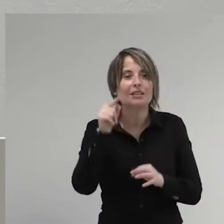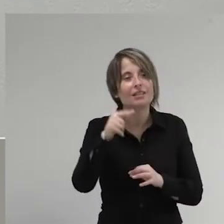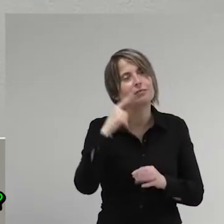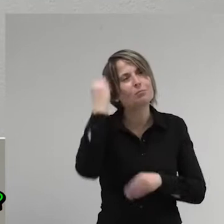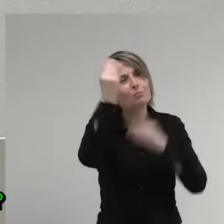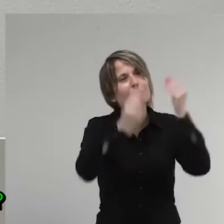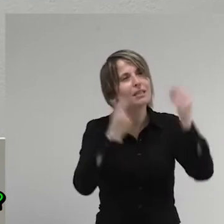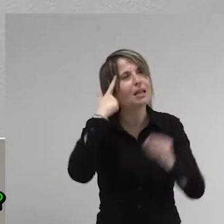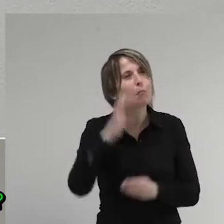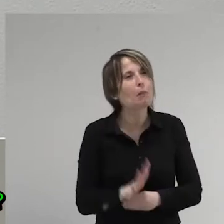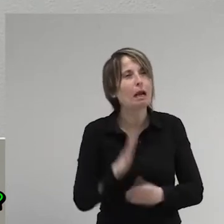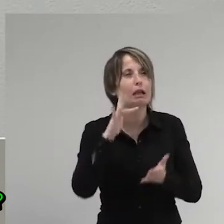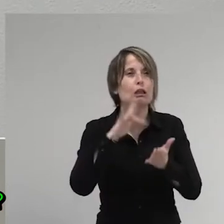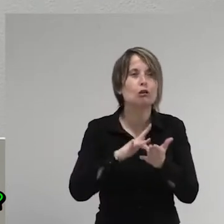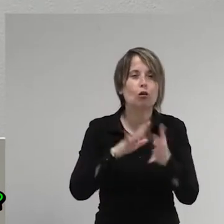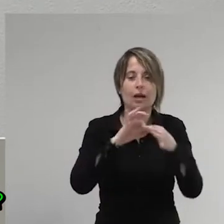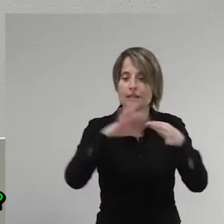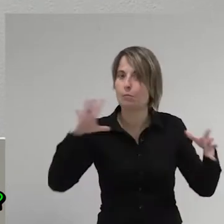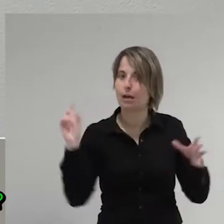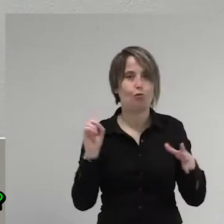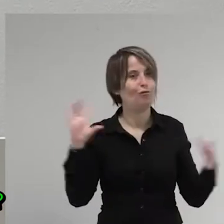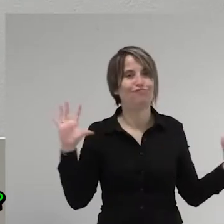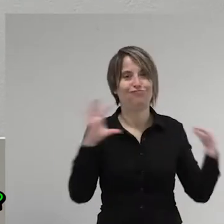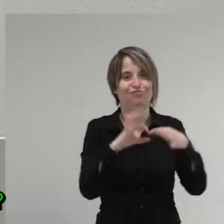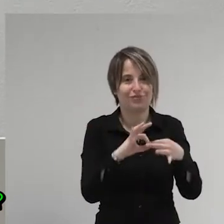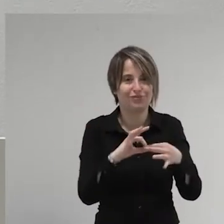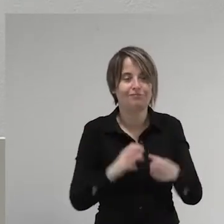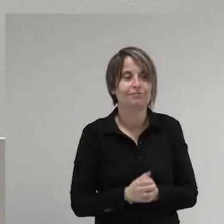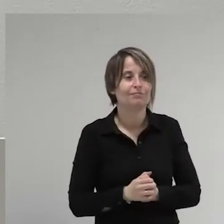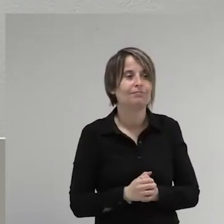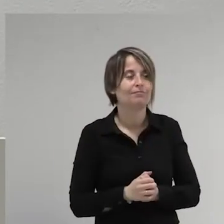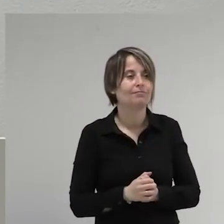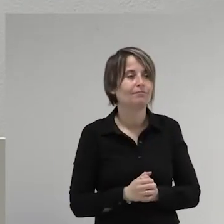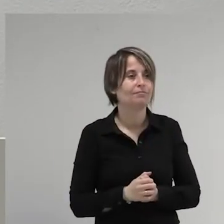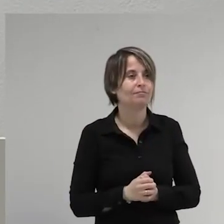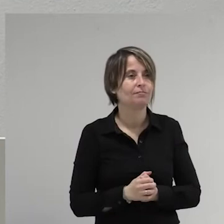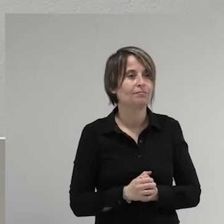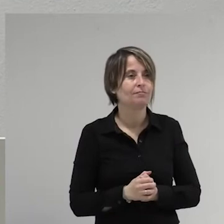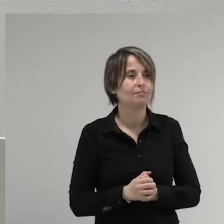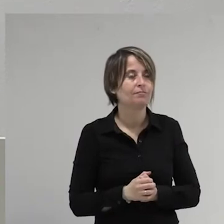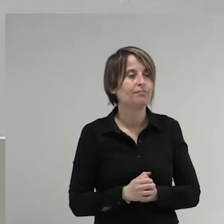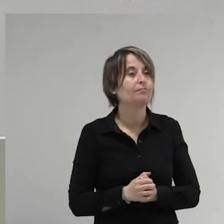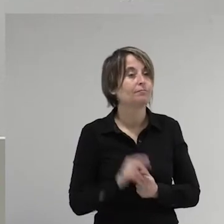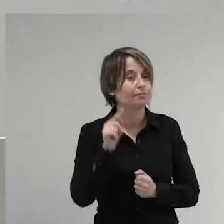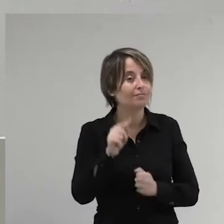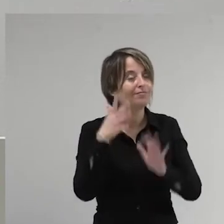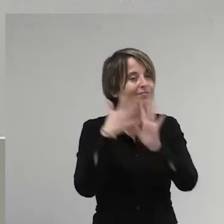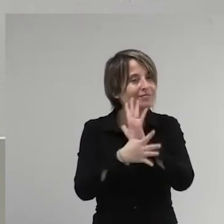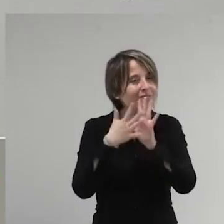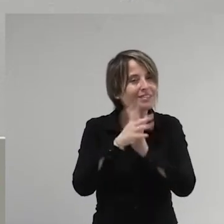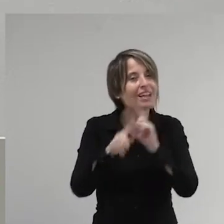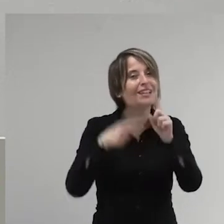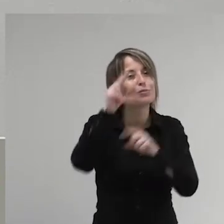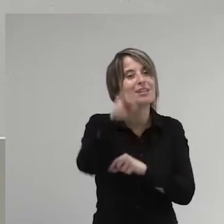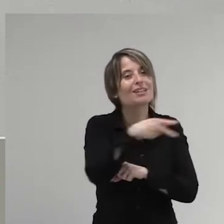pensar que son elementos separados, ¿vale? Y para ver eso, qué tipo de resultado